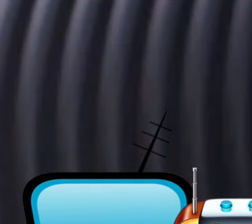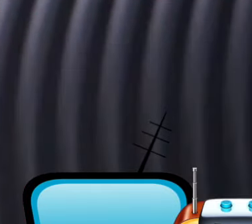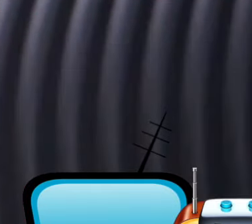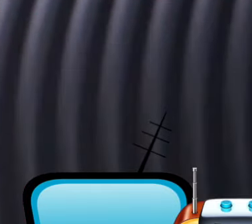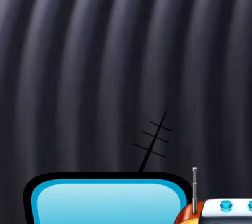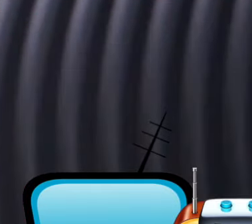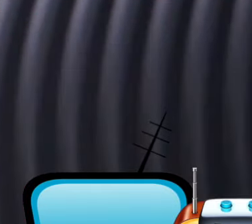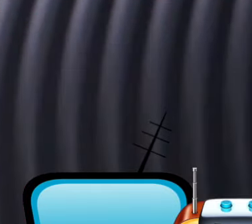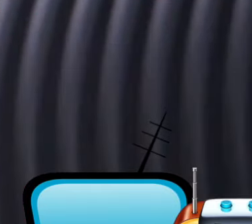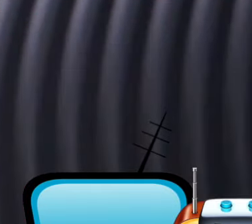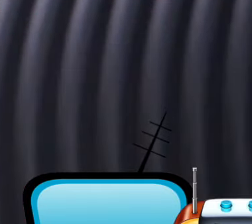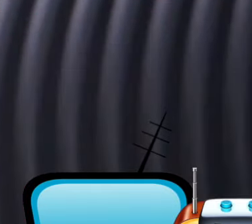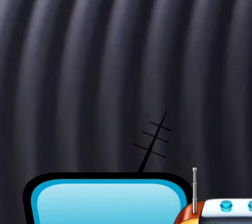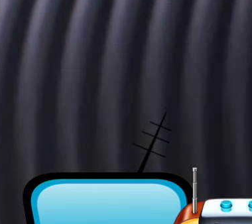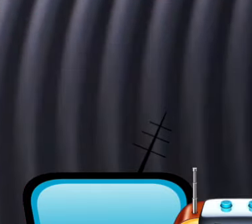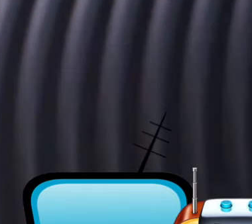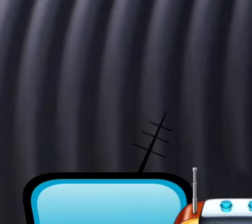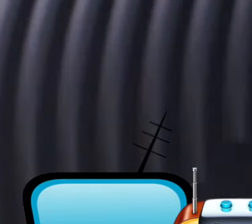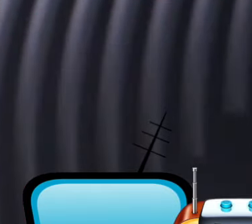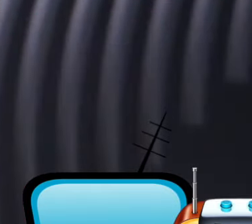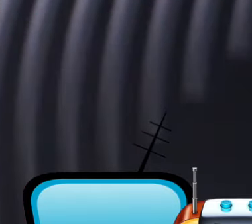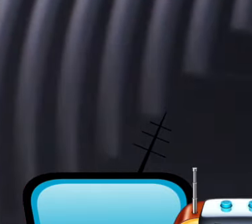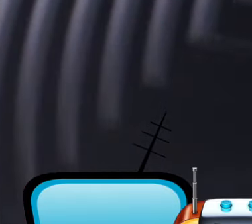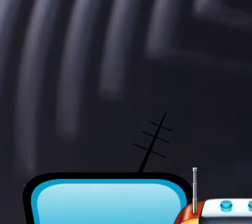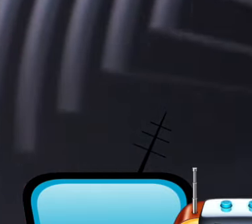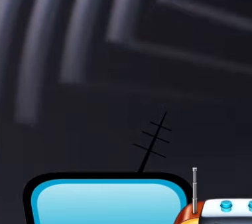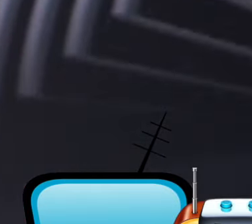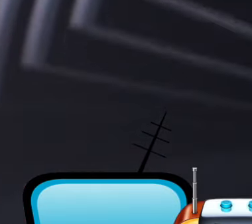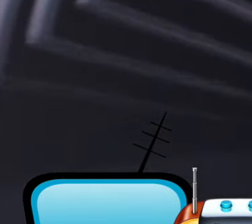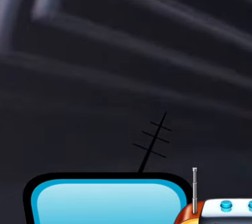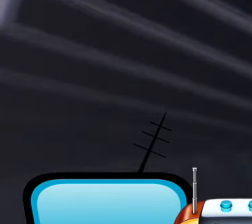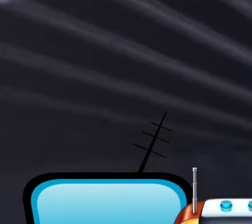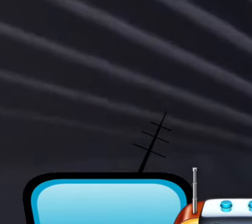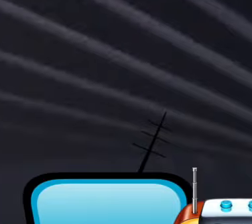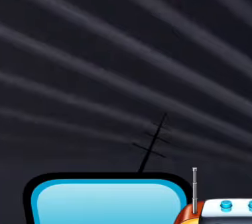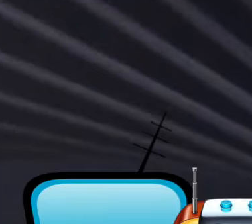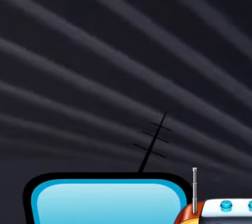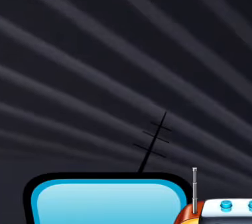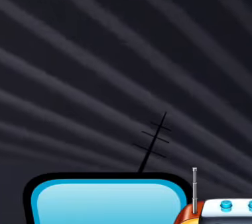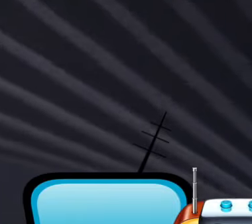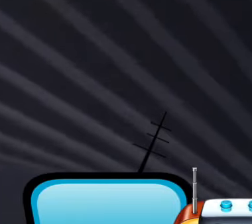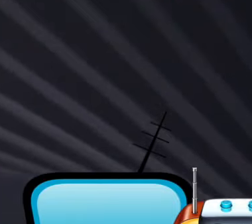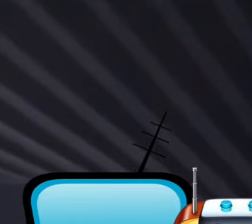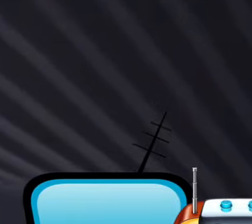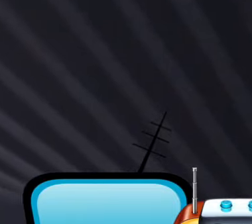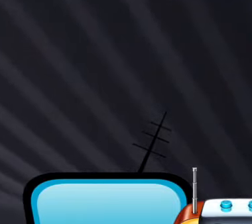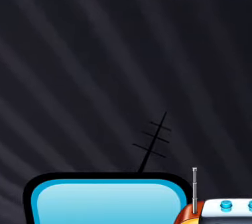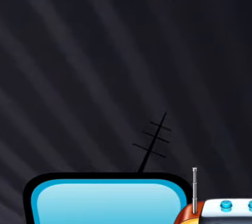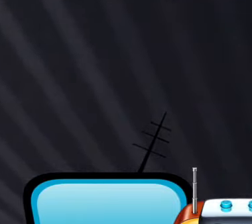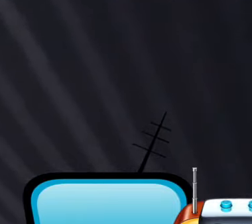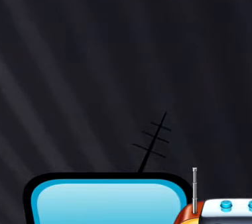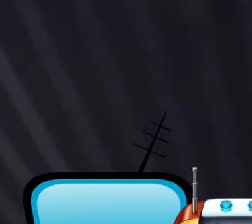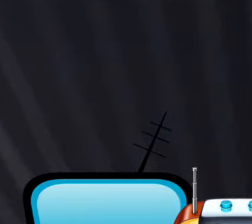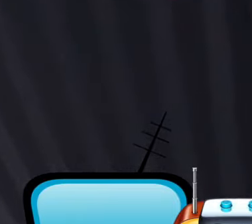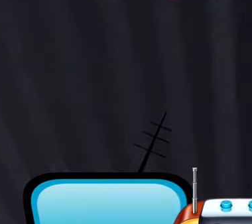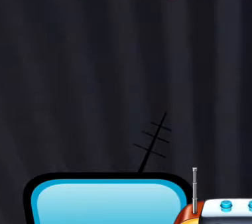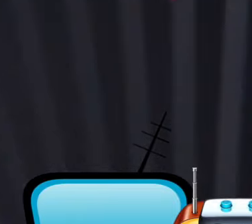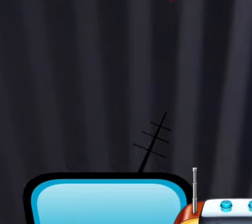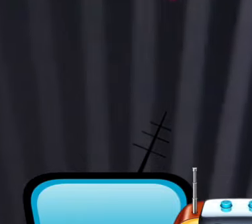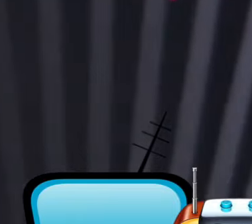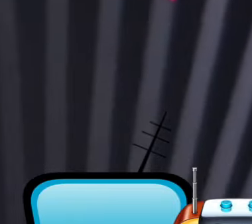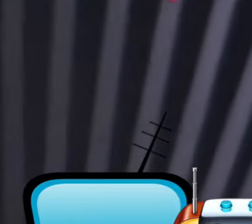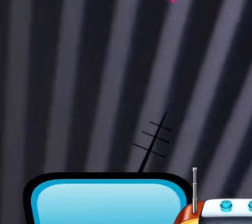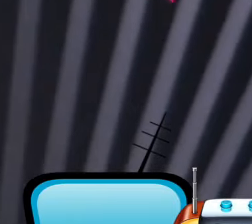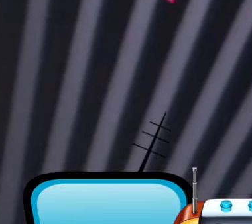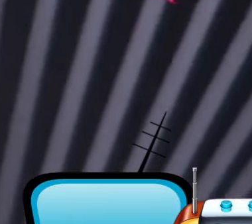A 19 días de dejar el poder, López Obrador invitó a su esposa a la mañanera. Dijo que era de despedida. La nota